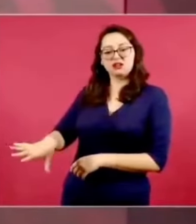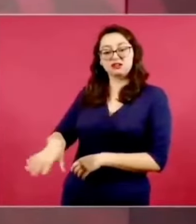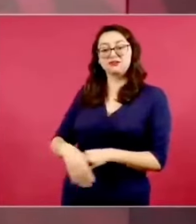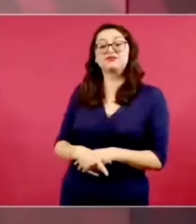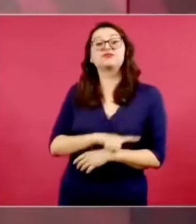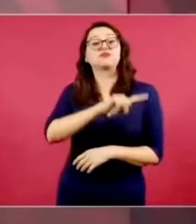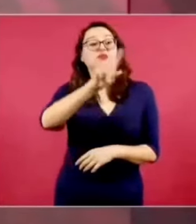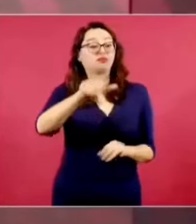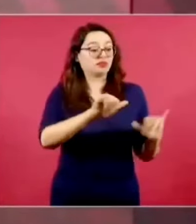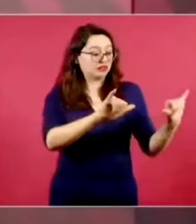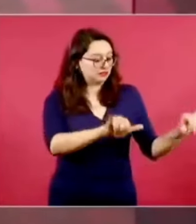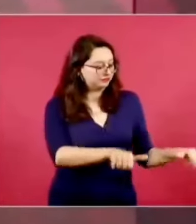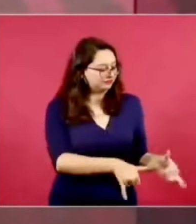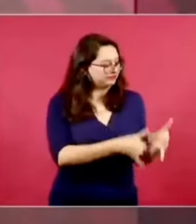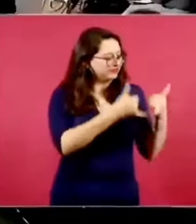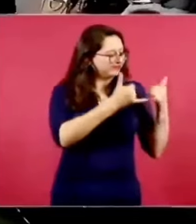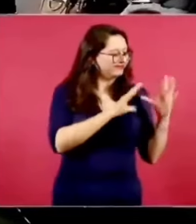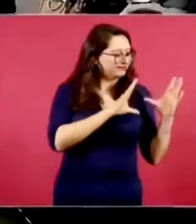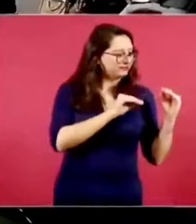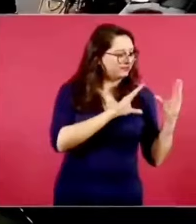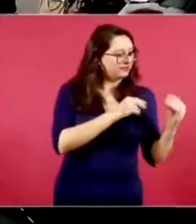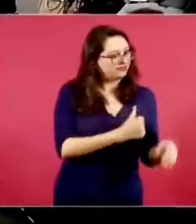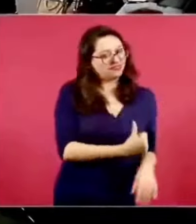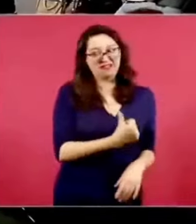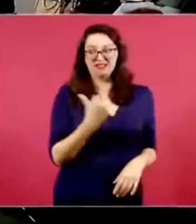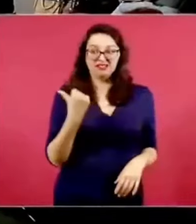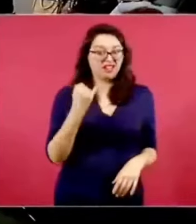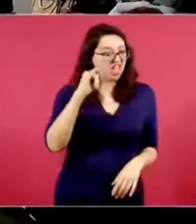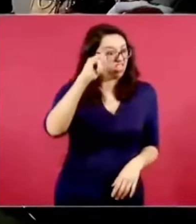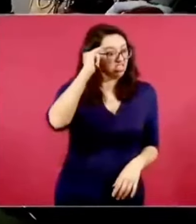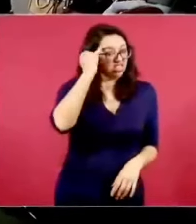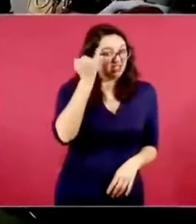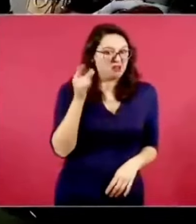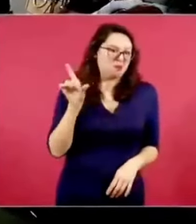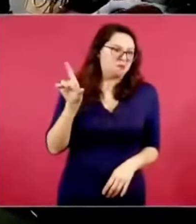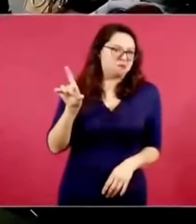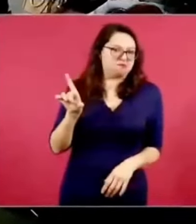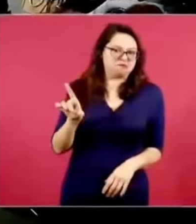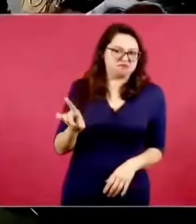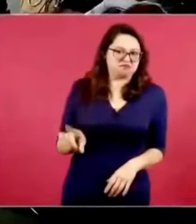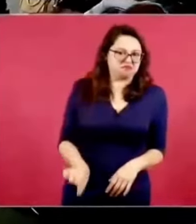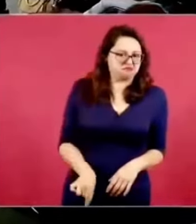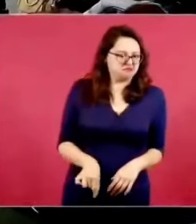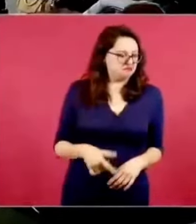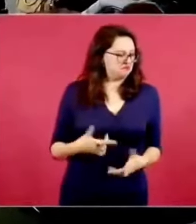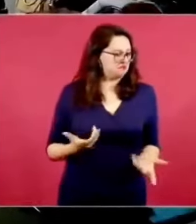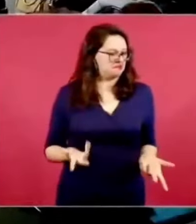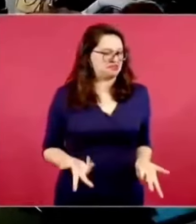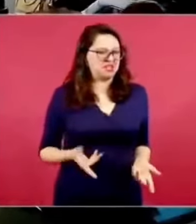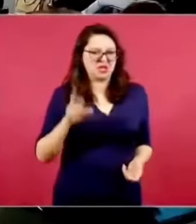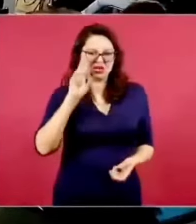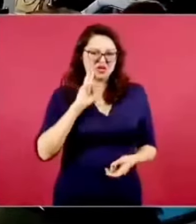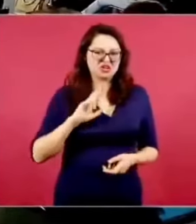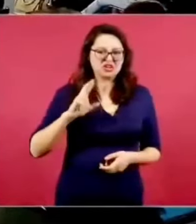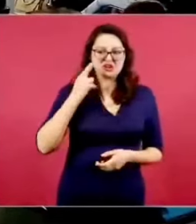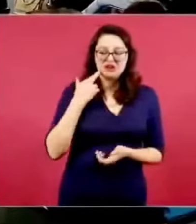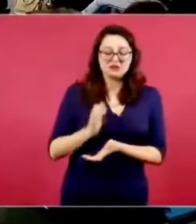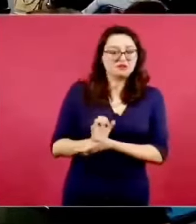ellos de que eran este indígenas pero le sale el racismo